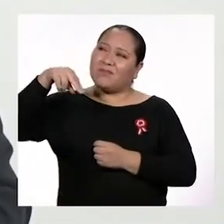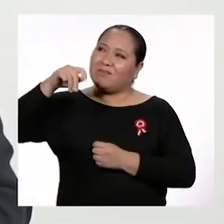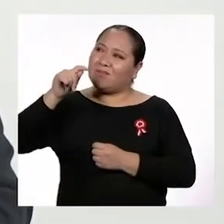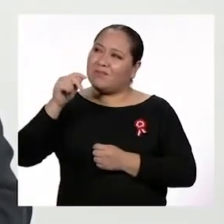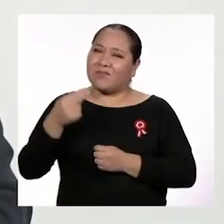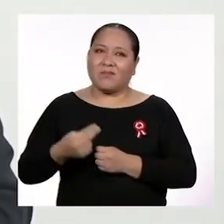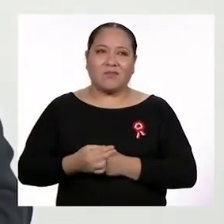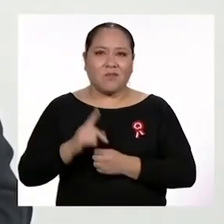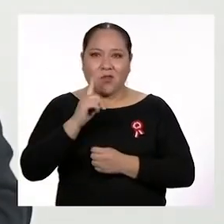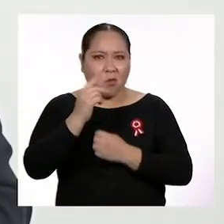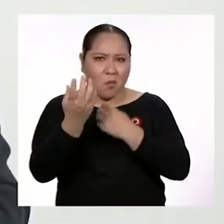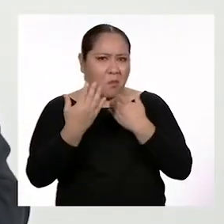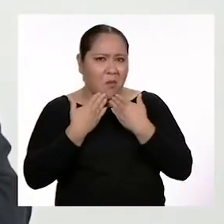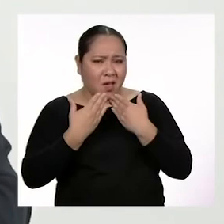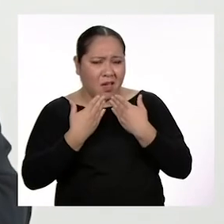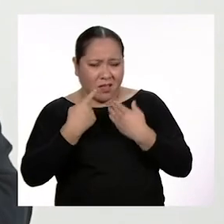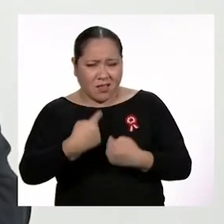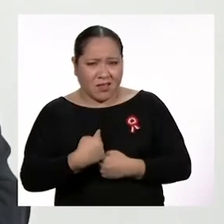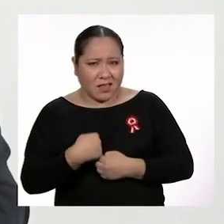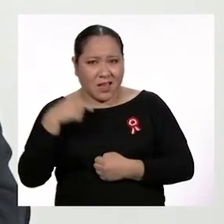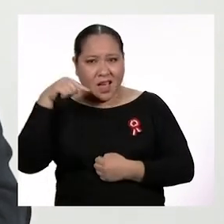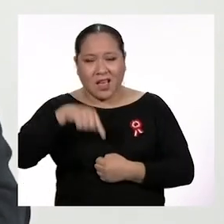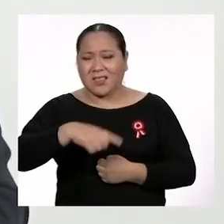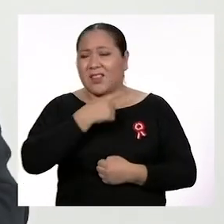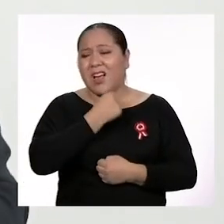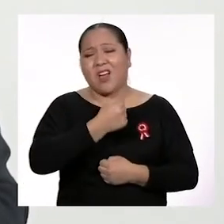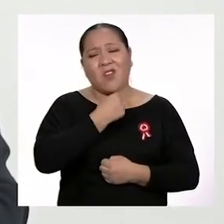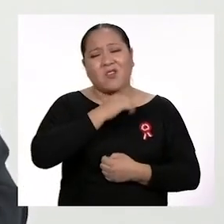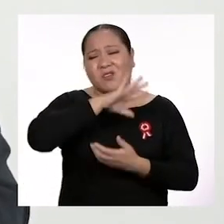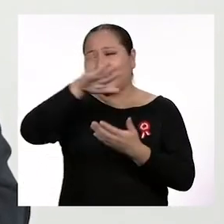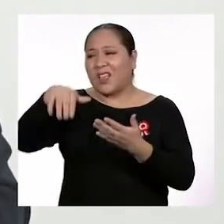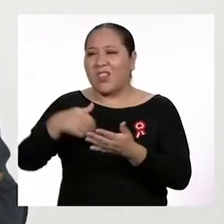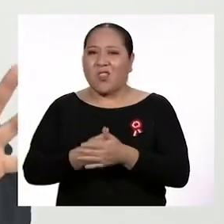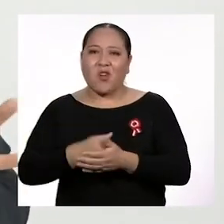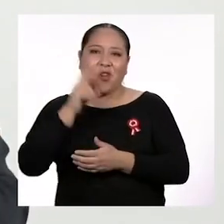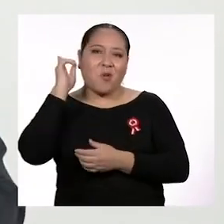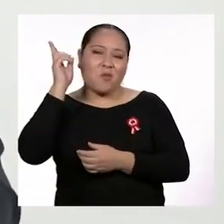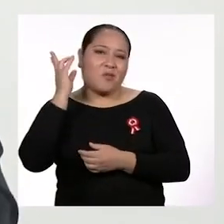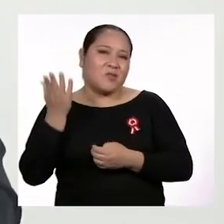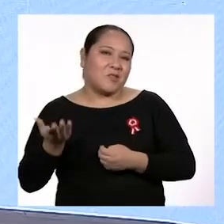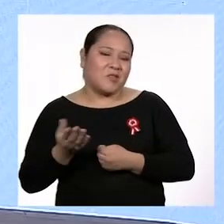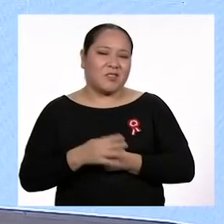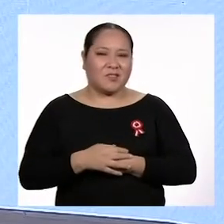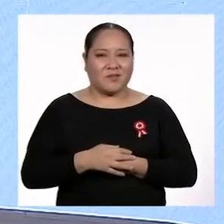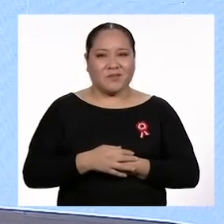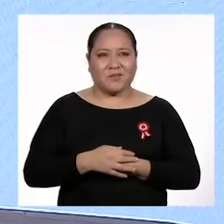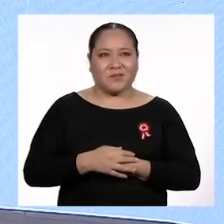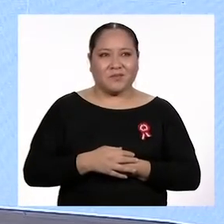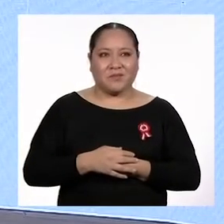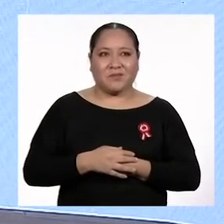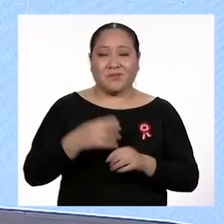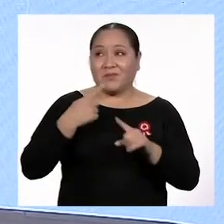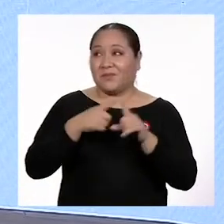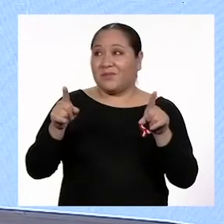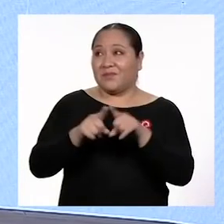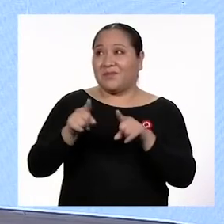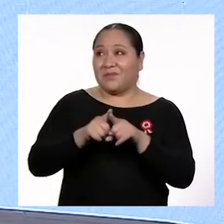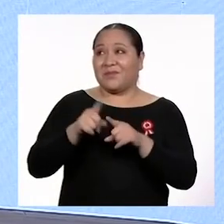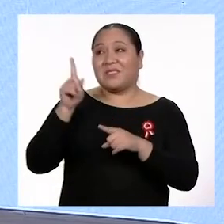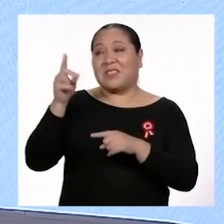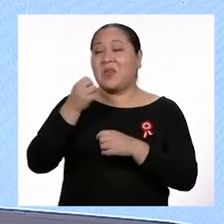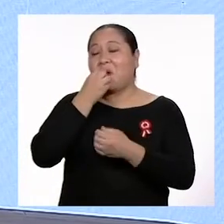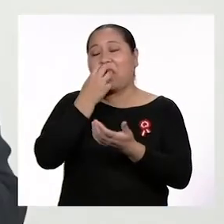tienes por qué agradecer, Yaremis. Eso es lo que más nos gusta a todas y todos los docentes. Pero también da muy